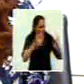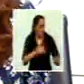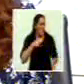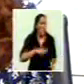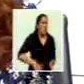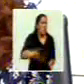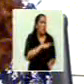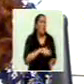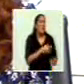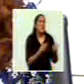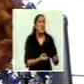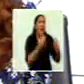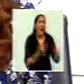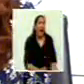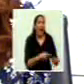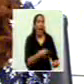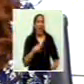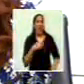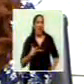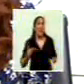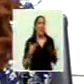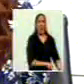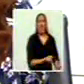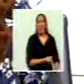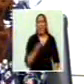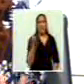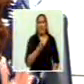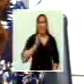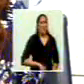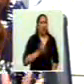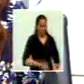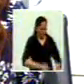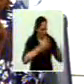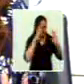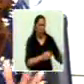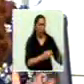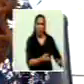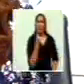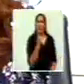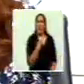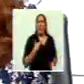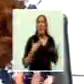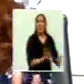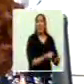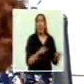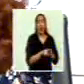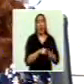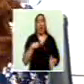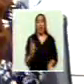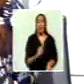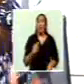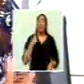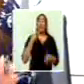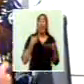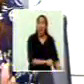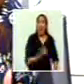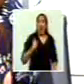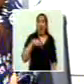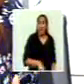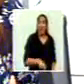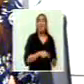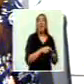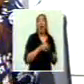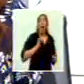país, para defenderlo en forma incondicional, como nosotros lo hemos hecho desde el año 2003. Esto es lo